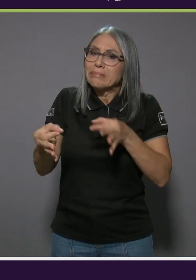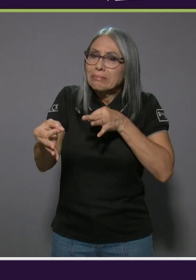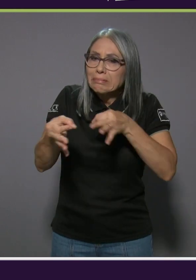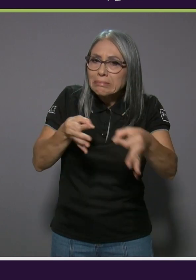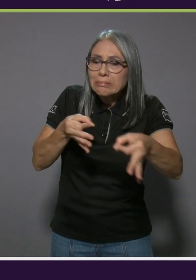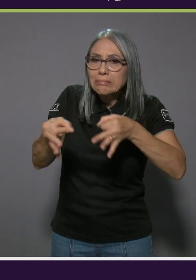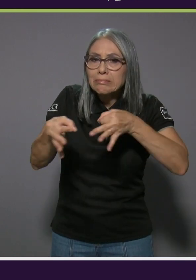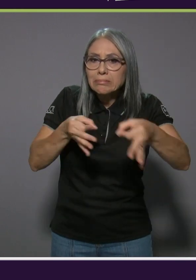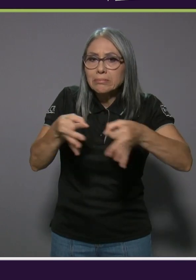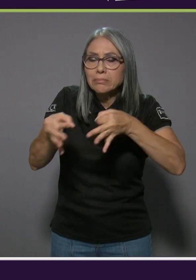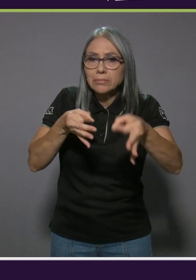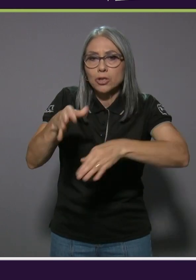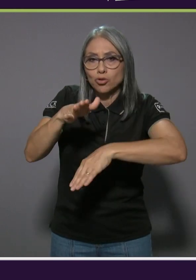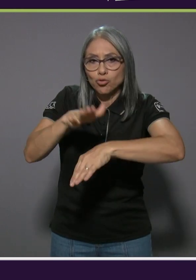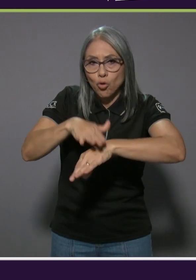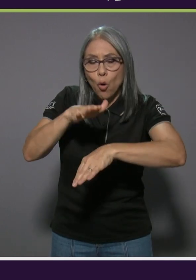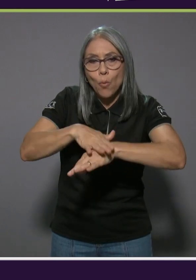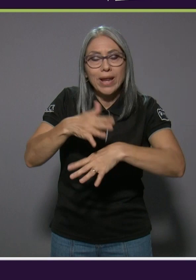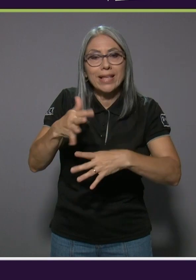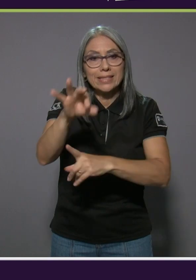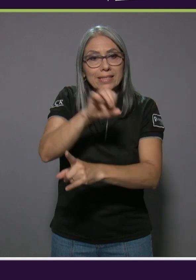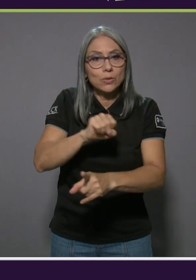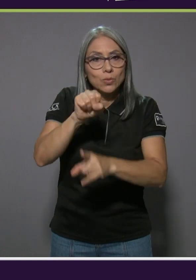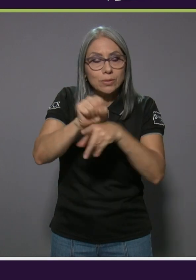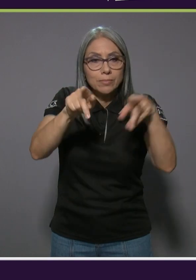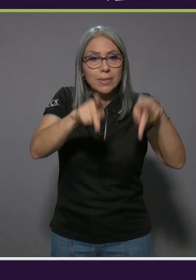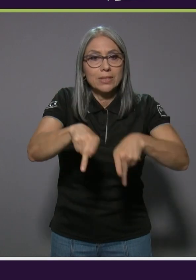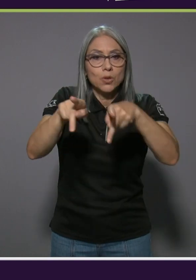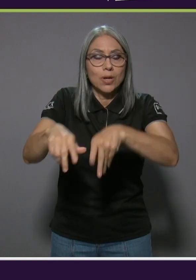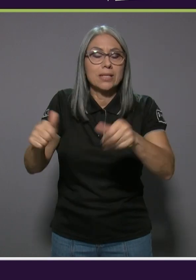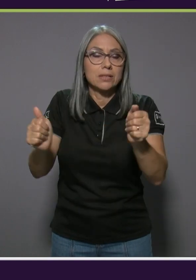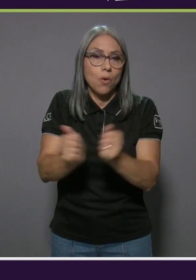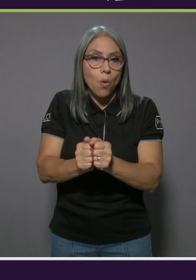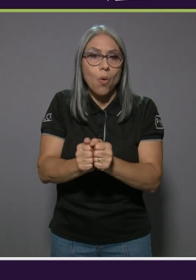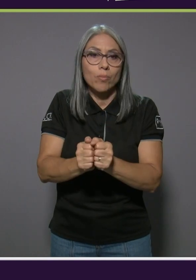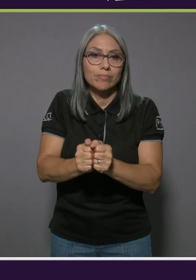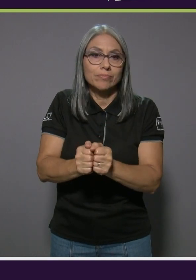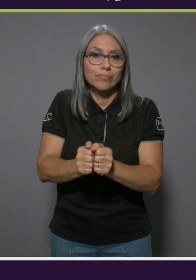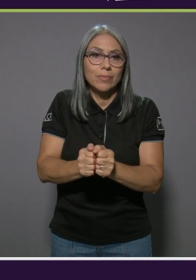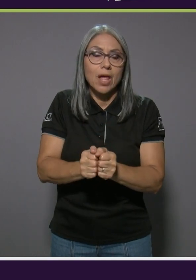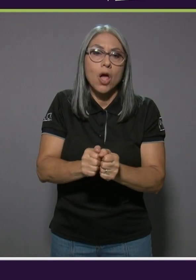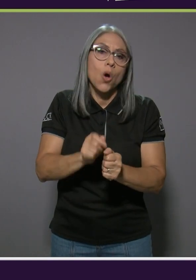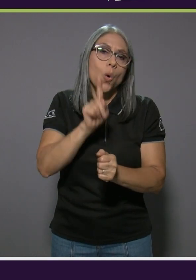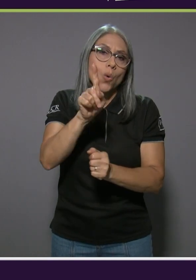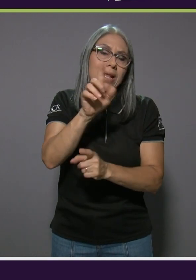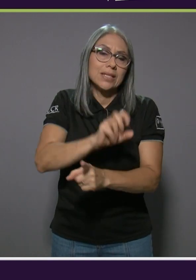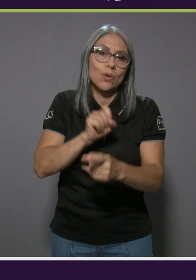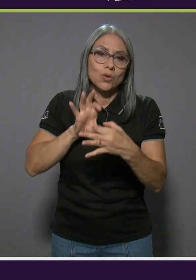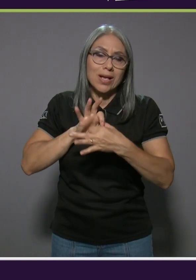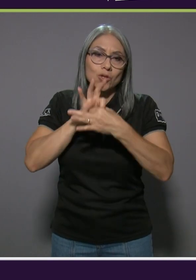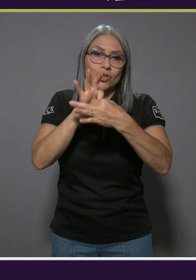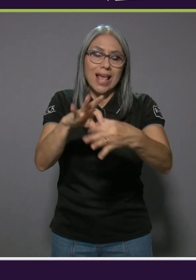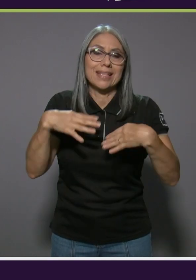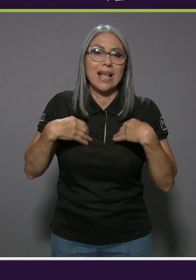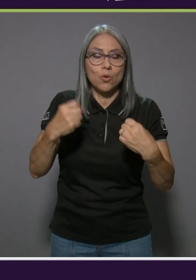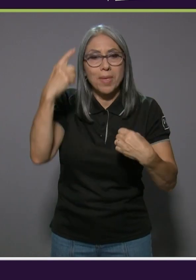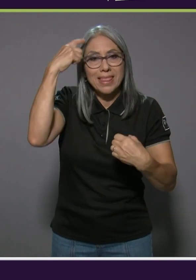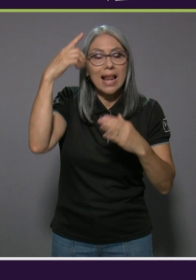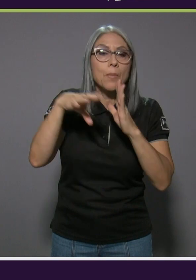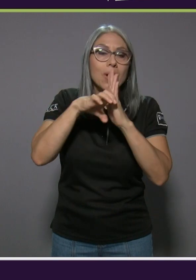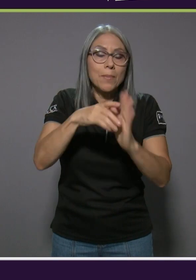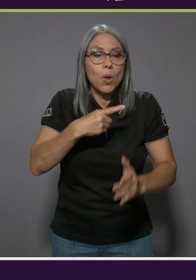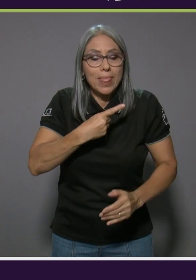¿verdad?, sobre el caso de las personas que tienen alguna condición asociada a la salud mental, como podría ser la depresión, la